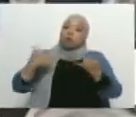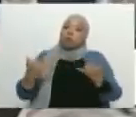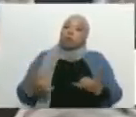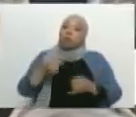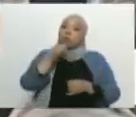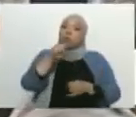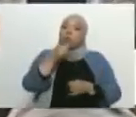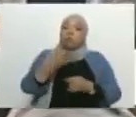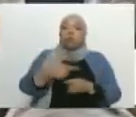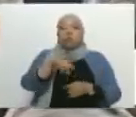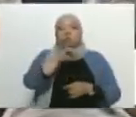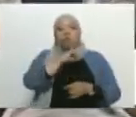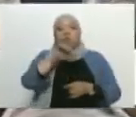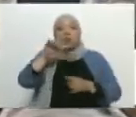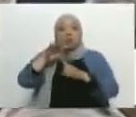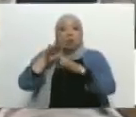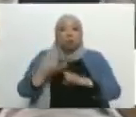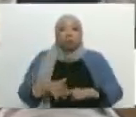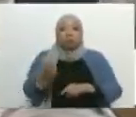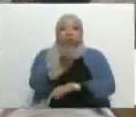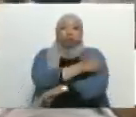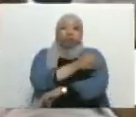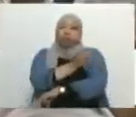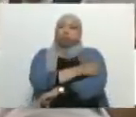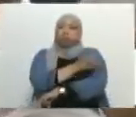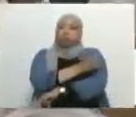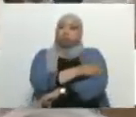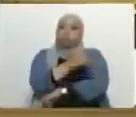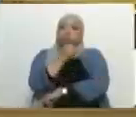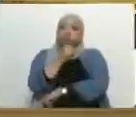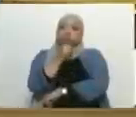que hay es fascismo puro de derecha, rancia.